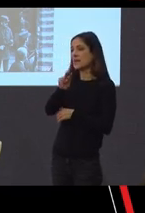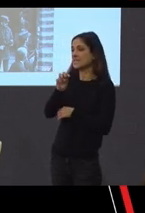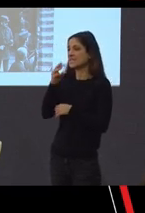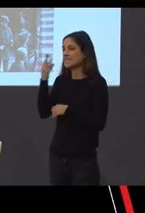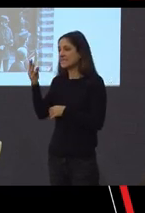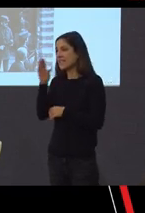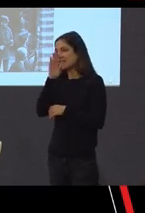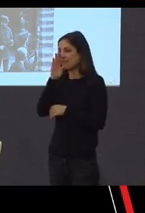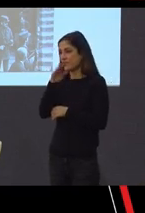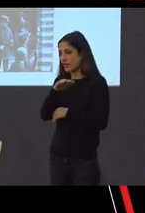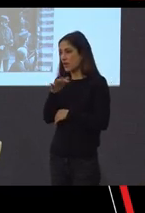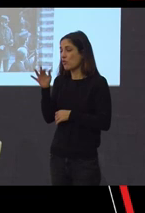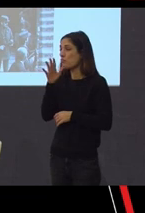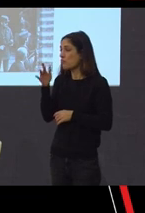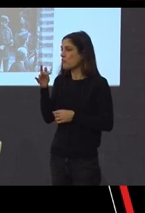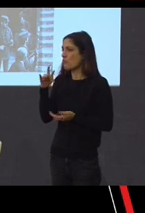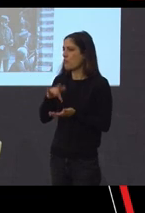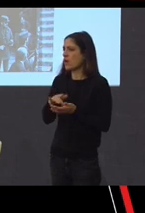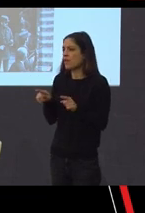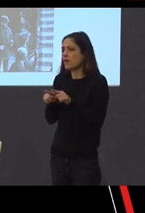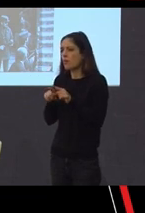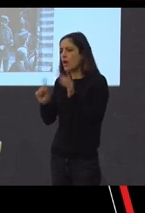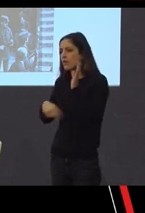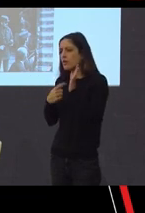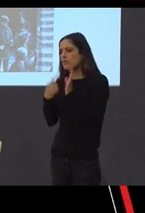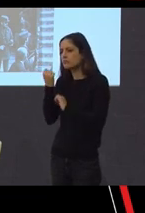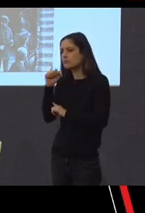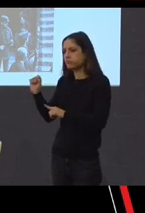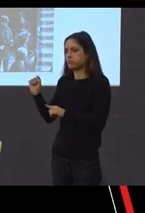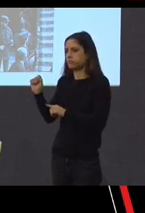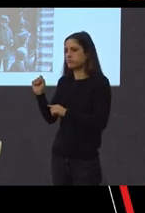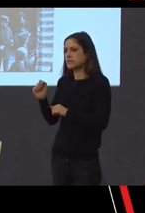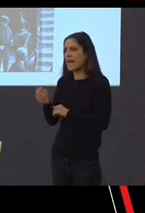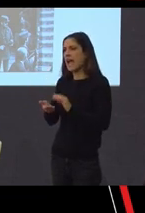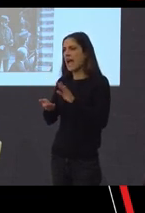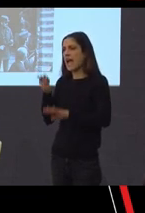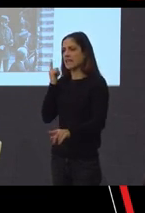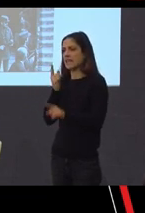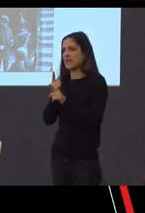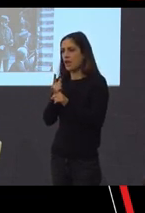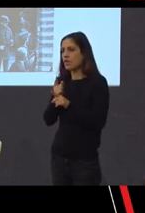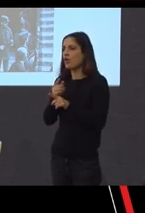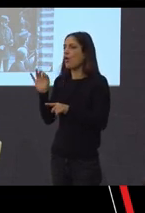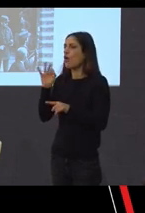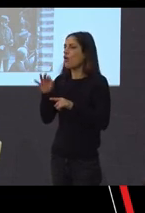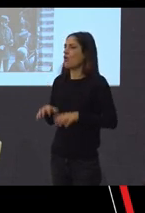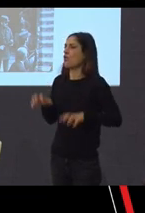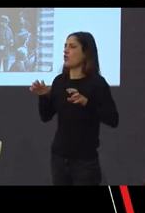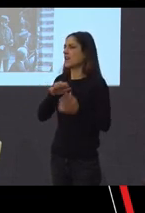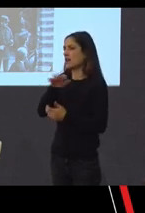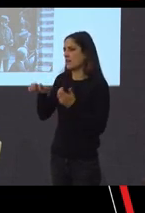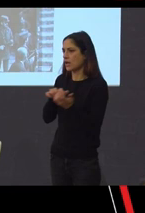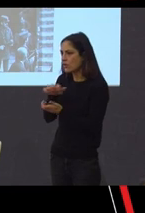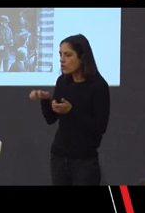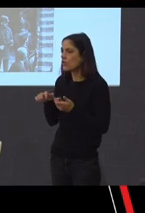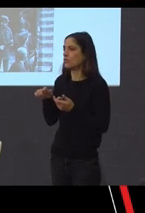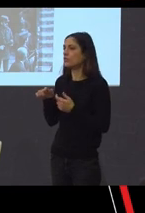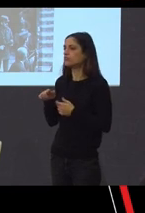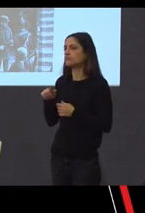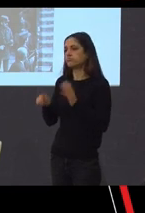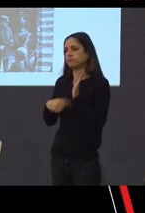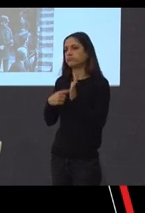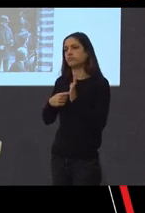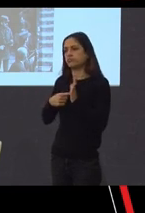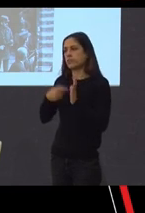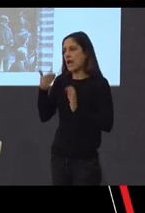que podría ser un delito de rebelión e alta traición. Son delitos moi graves, rebelión, non sedición, como no